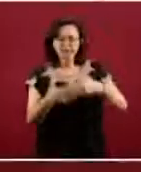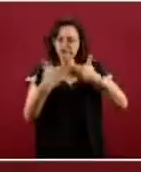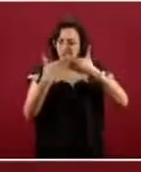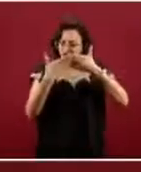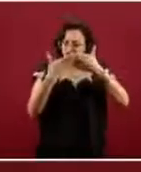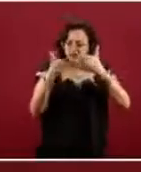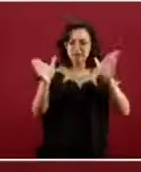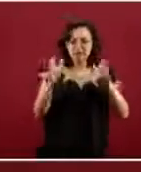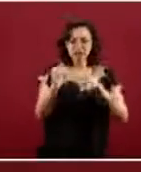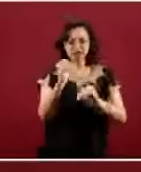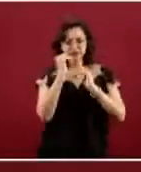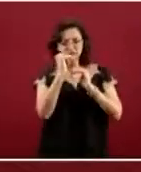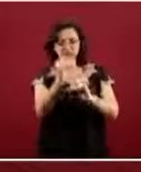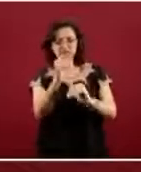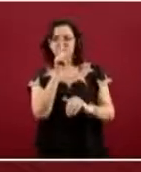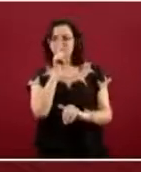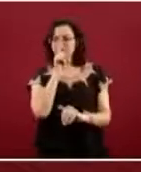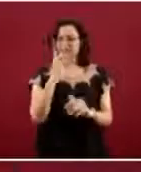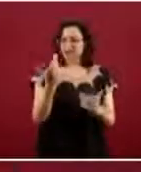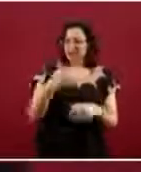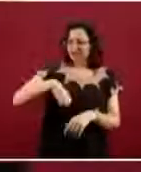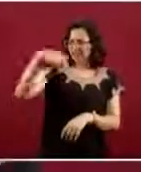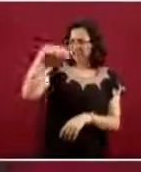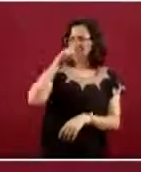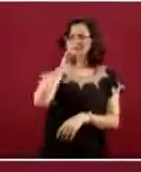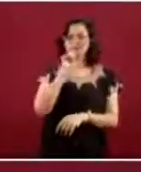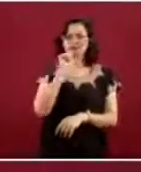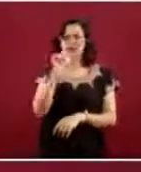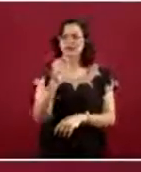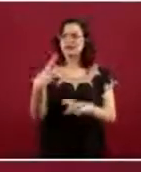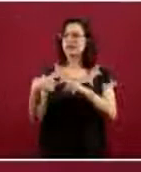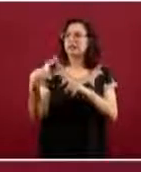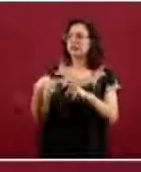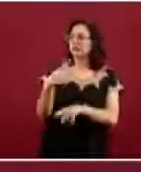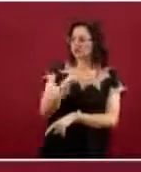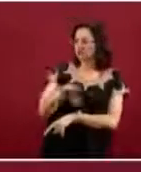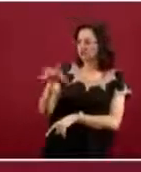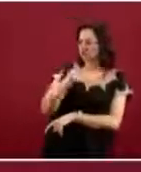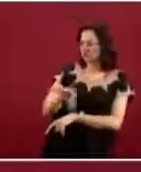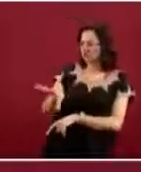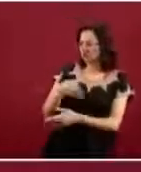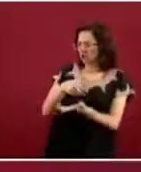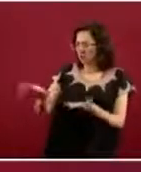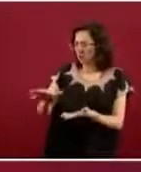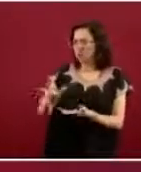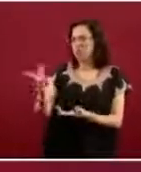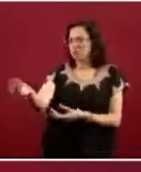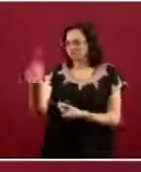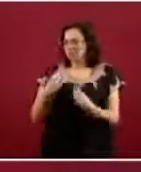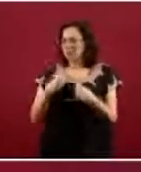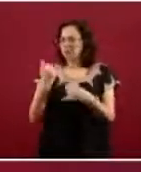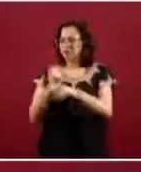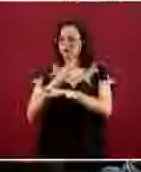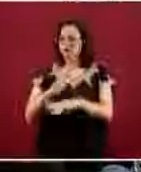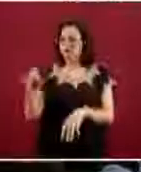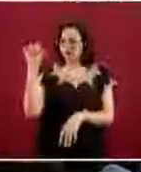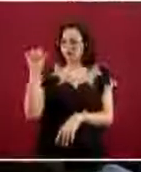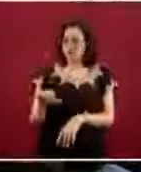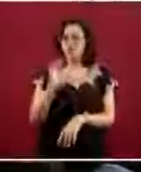limitación para ningún filtro. Si quiere me puede pasar los datos de estos casos que seguramente podemos resolverlos hoy